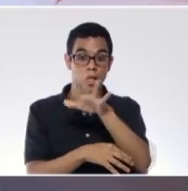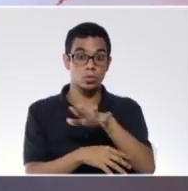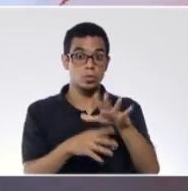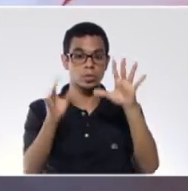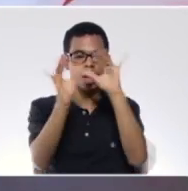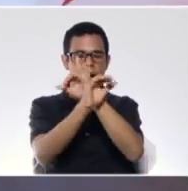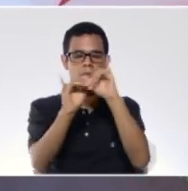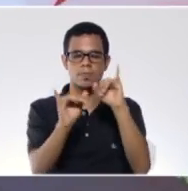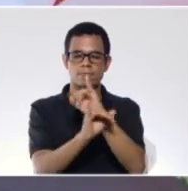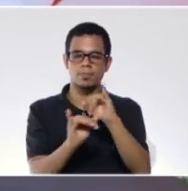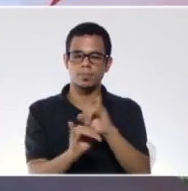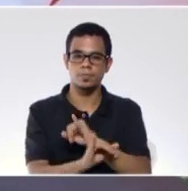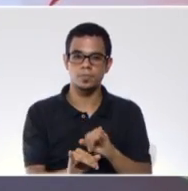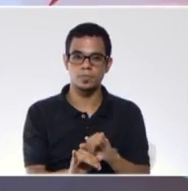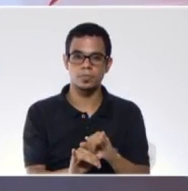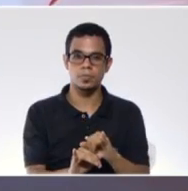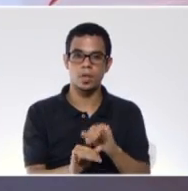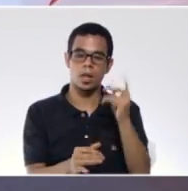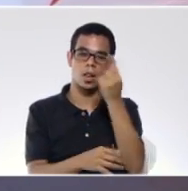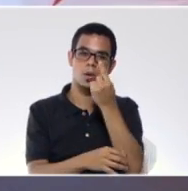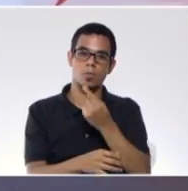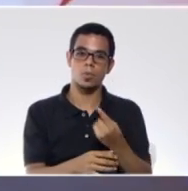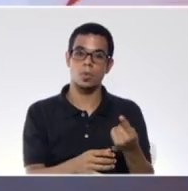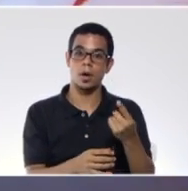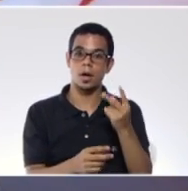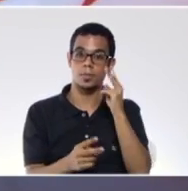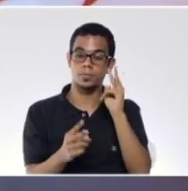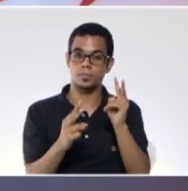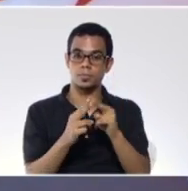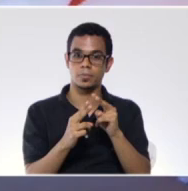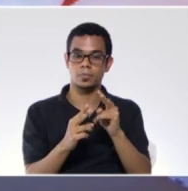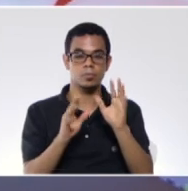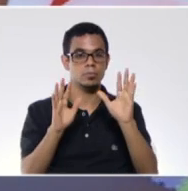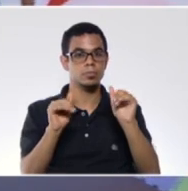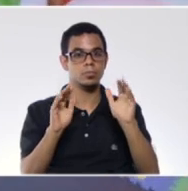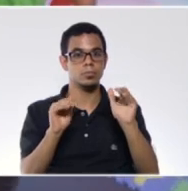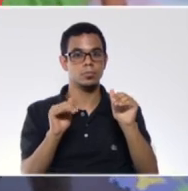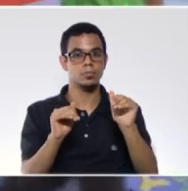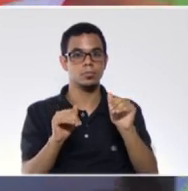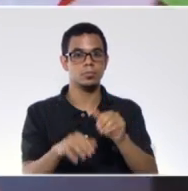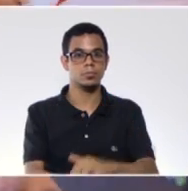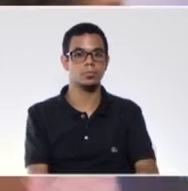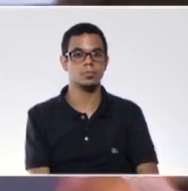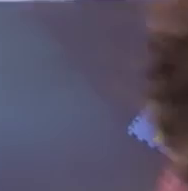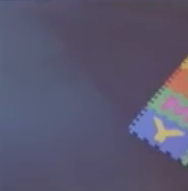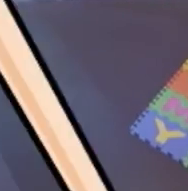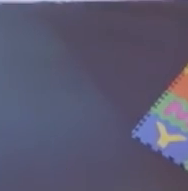sean muy, muy felices. ¡Dibújame! Chao, hasta mañana.